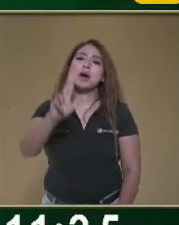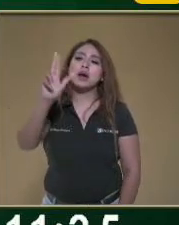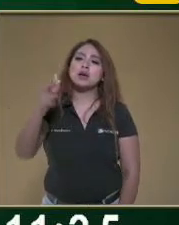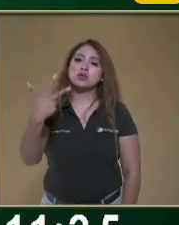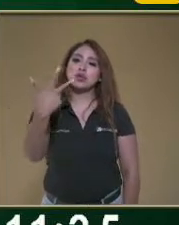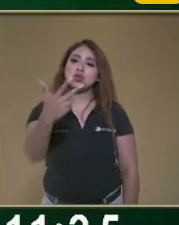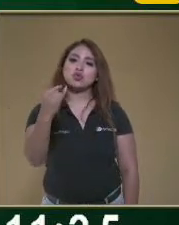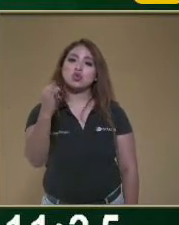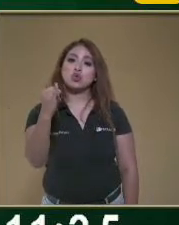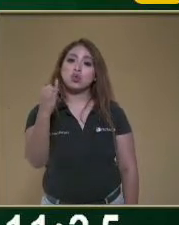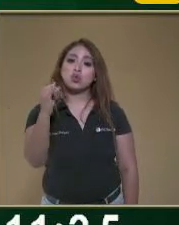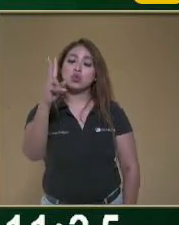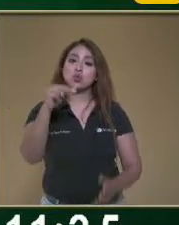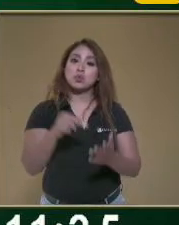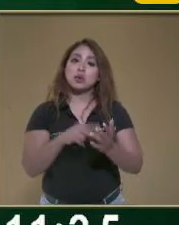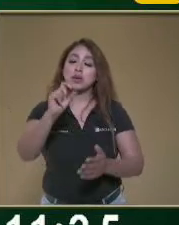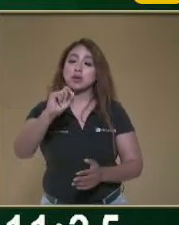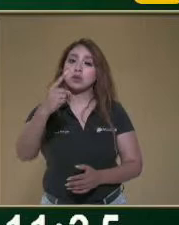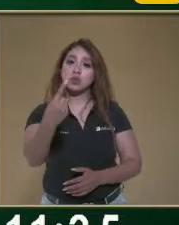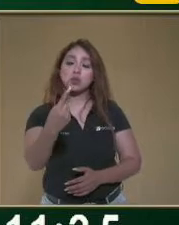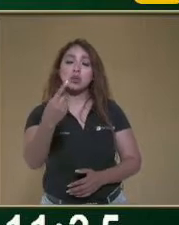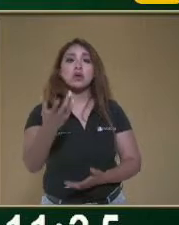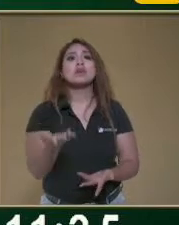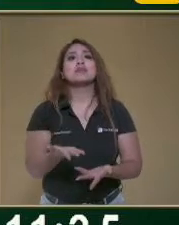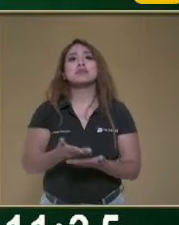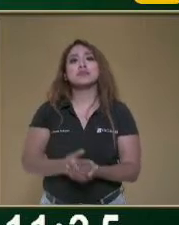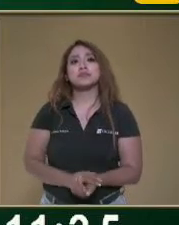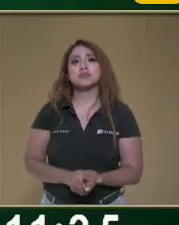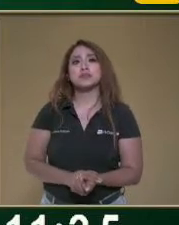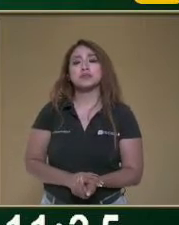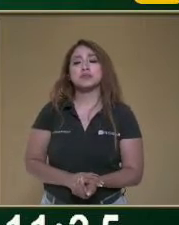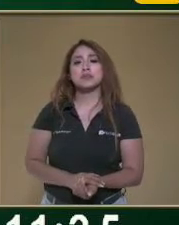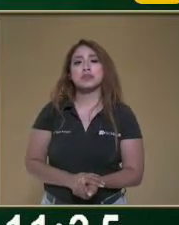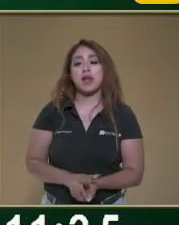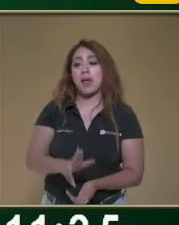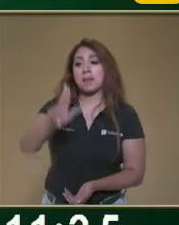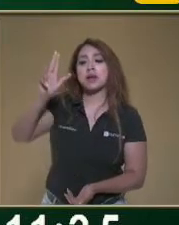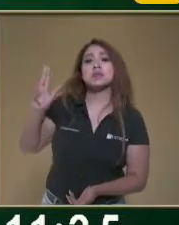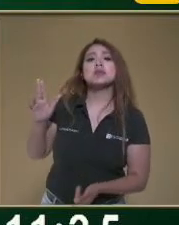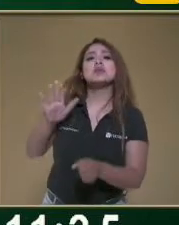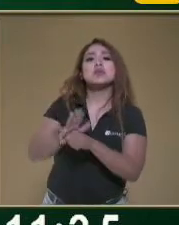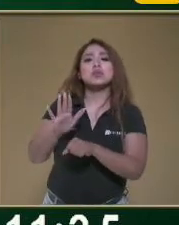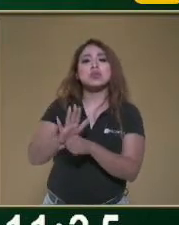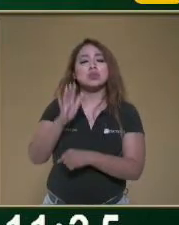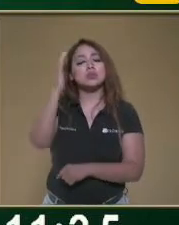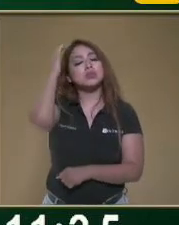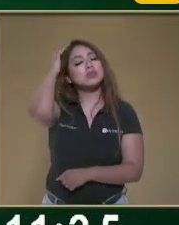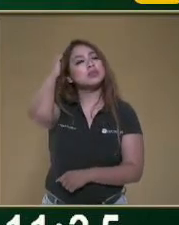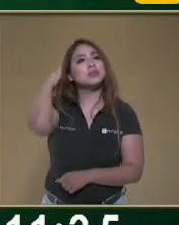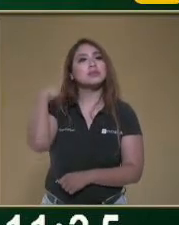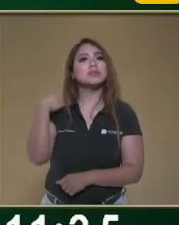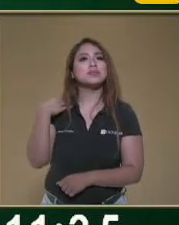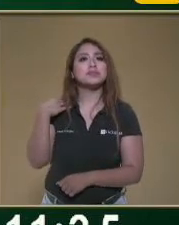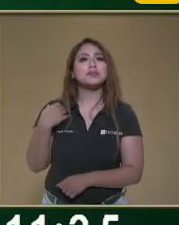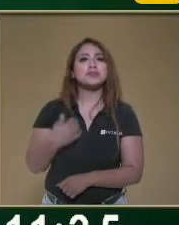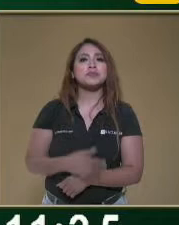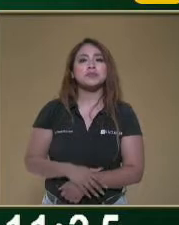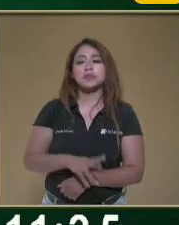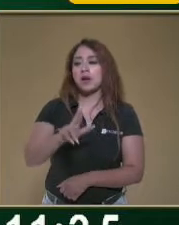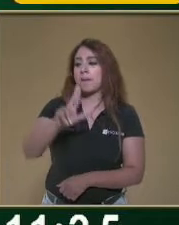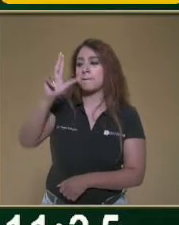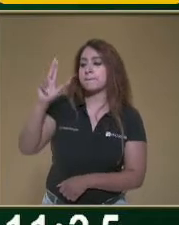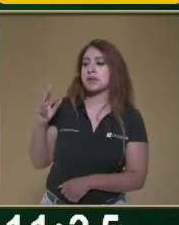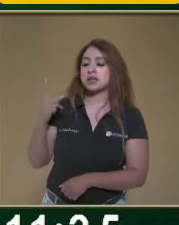de junio de 2021. ¿Y qué fecha fue el martes pasado? Fue martes 1 de junio